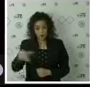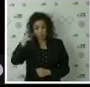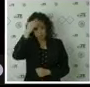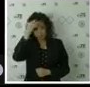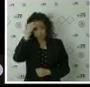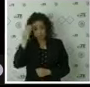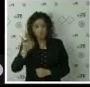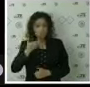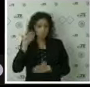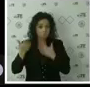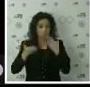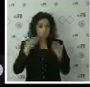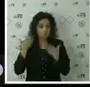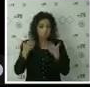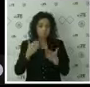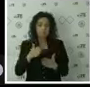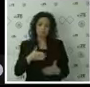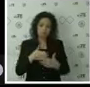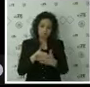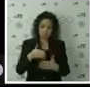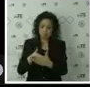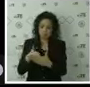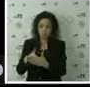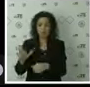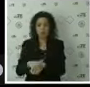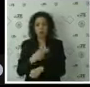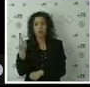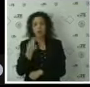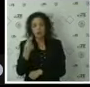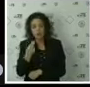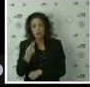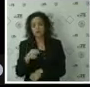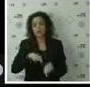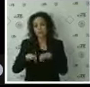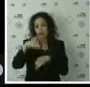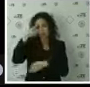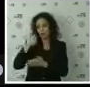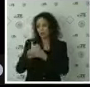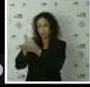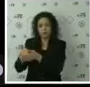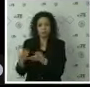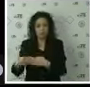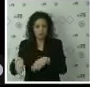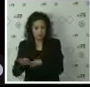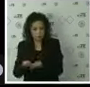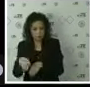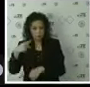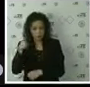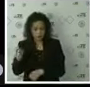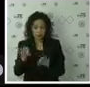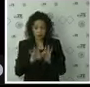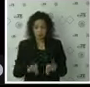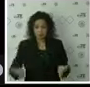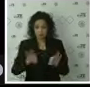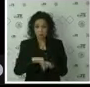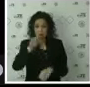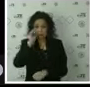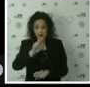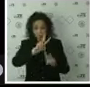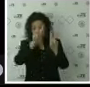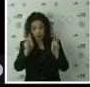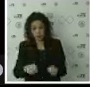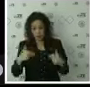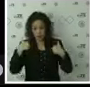se ha visto pausado ante la necesidad de apoyar en la economía familiar y su desempeño académico es óptimo en las áreas de humanidades